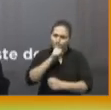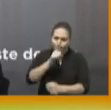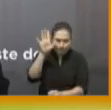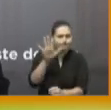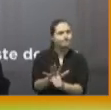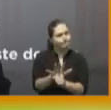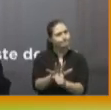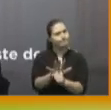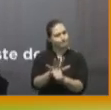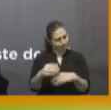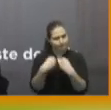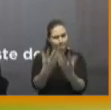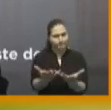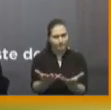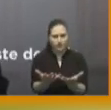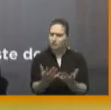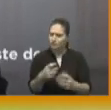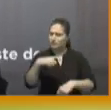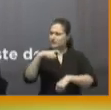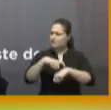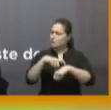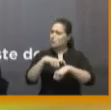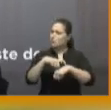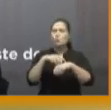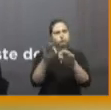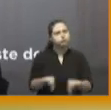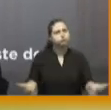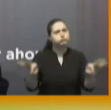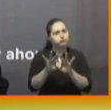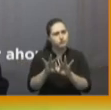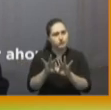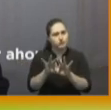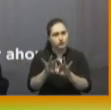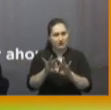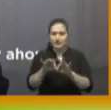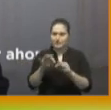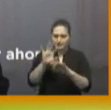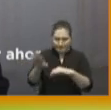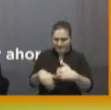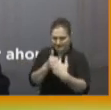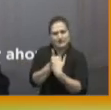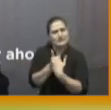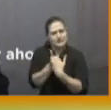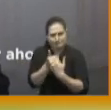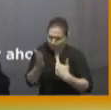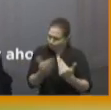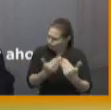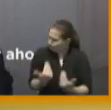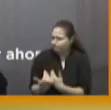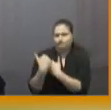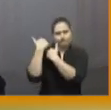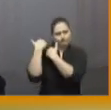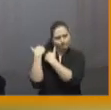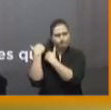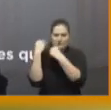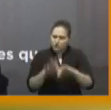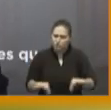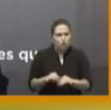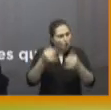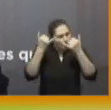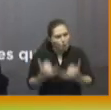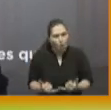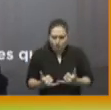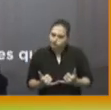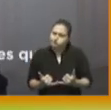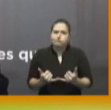pueblo Llano serán medidas igual de odiosas como lo fuer lo